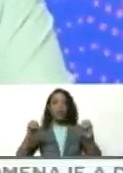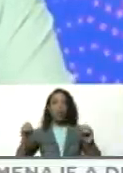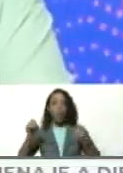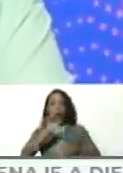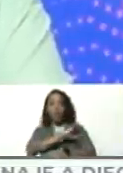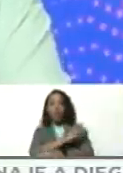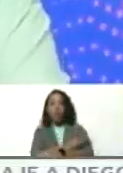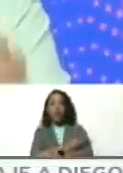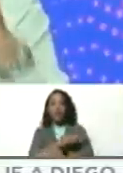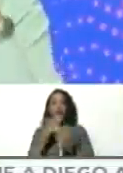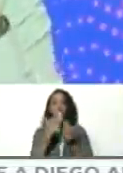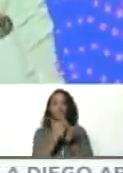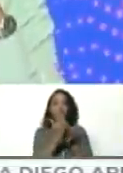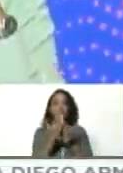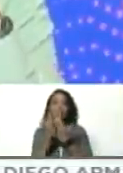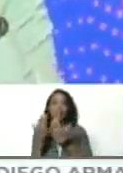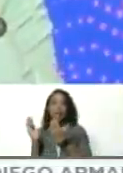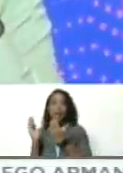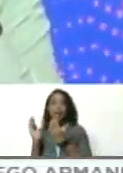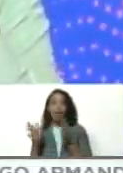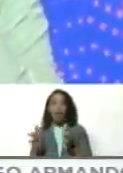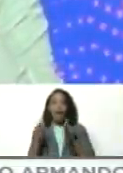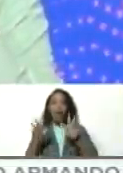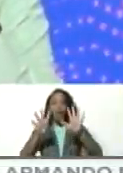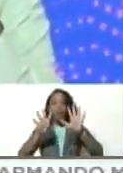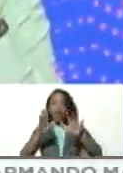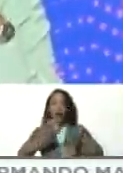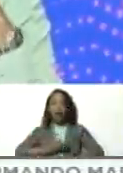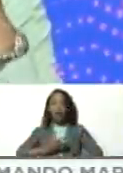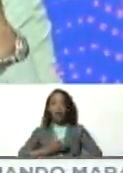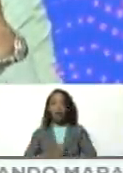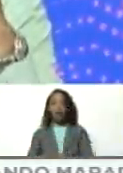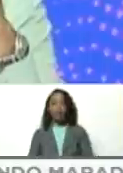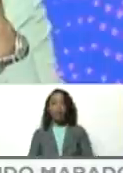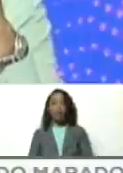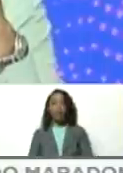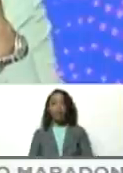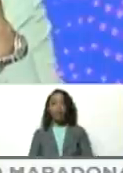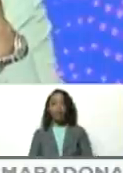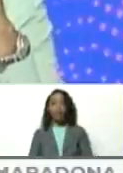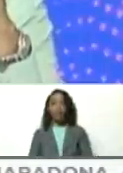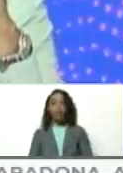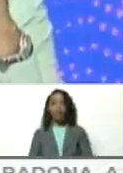Fuerza Vecinal. Ganaron 9 alcaldías.